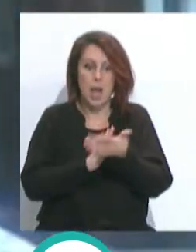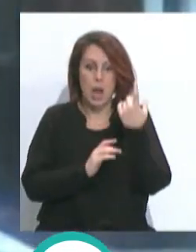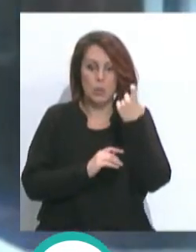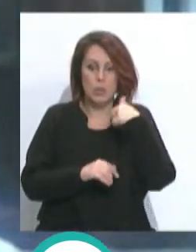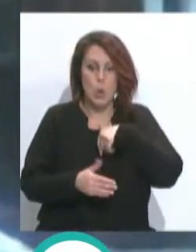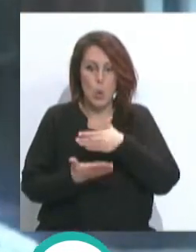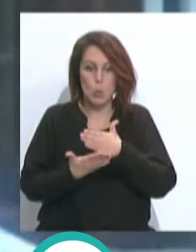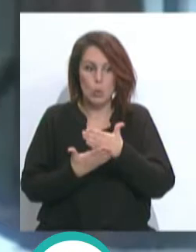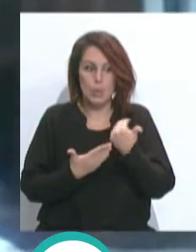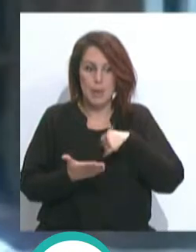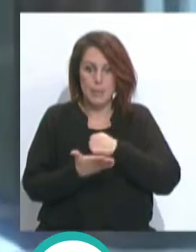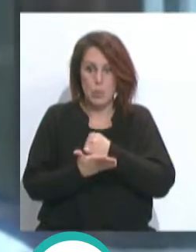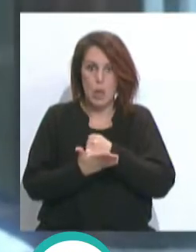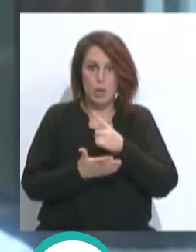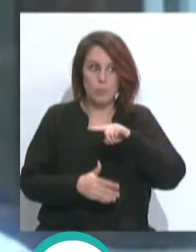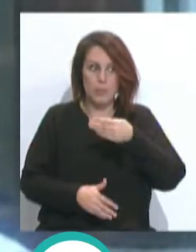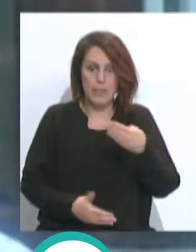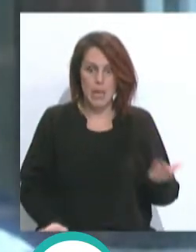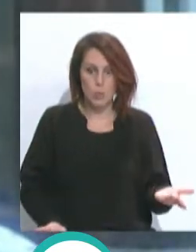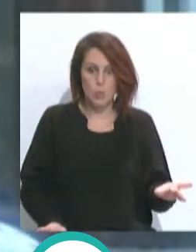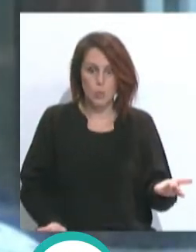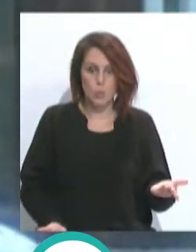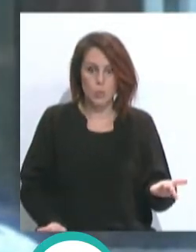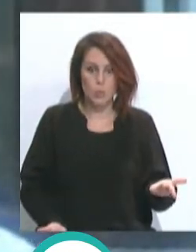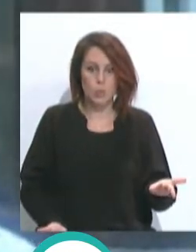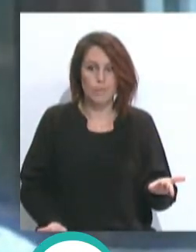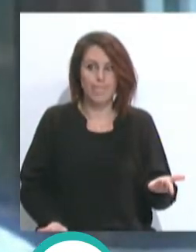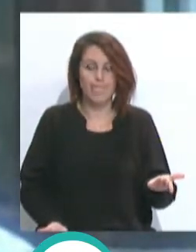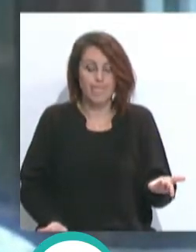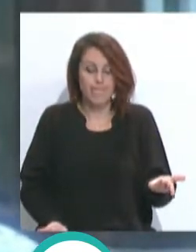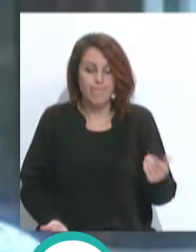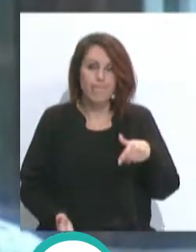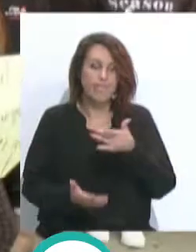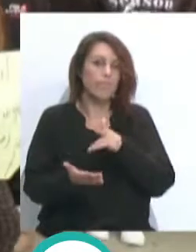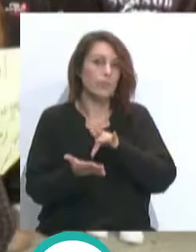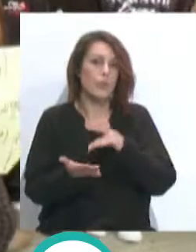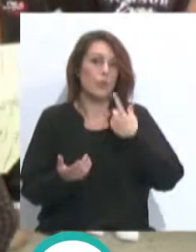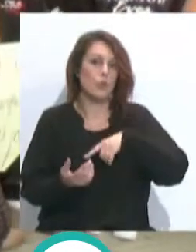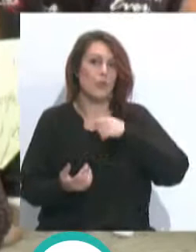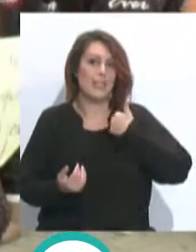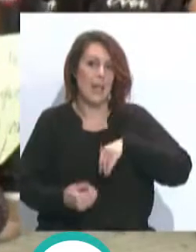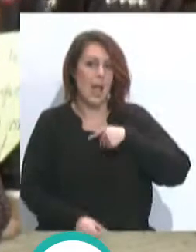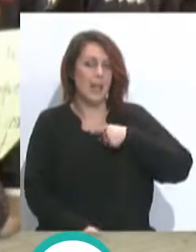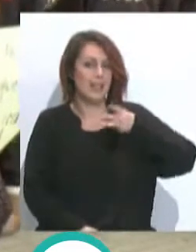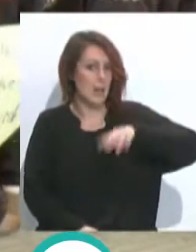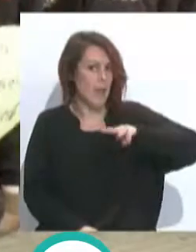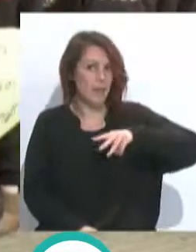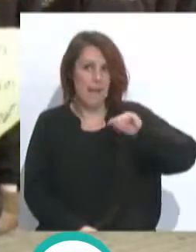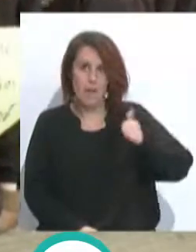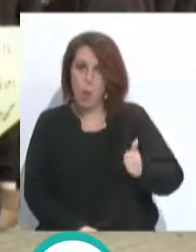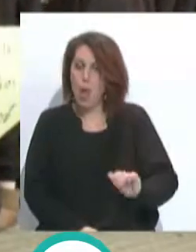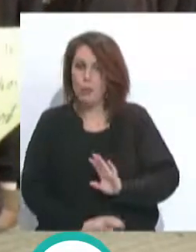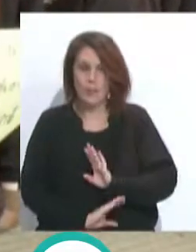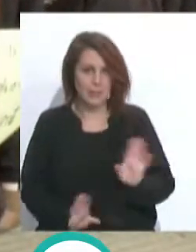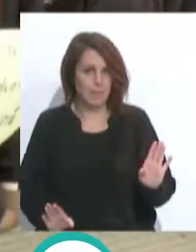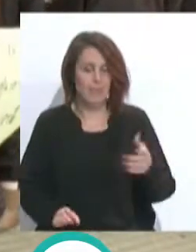este curso están matriculados en primero de bachillerato. Esto ocurre cuando ya tenemos un trimestre evaluado y